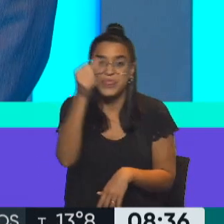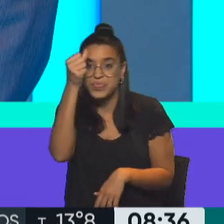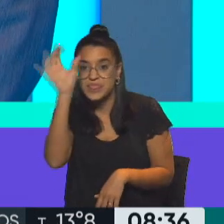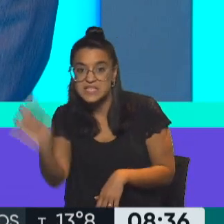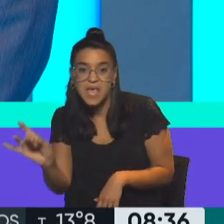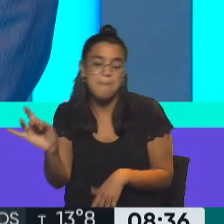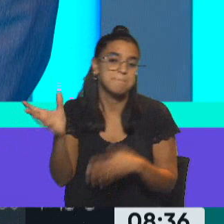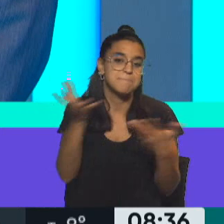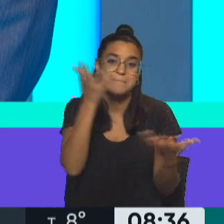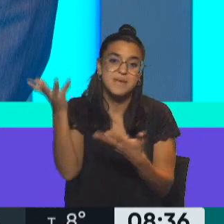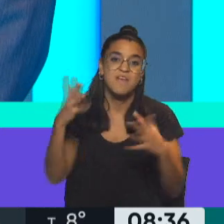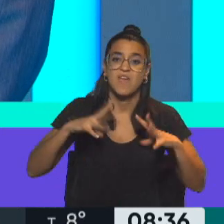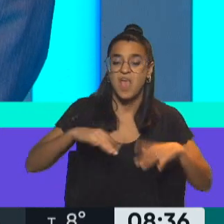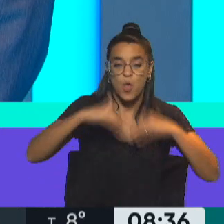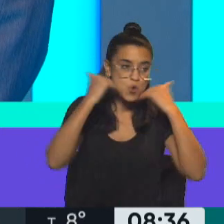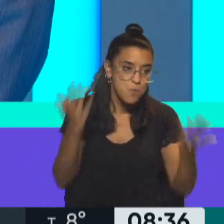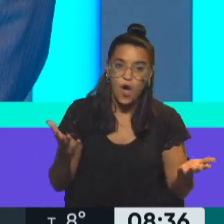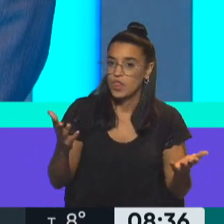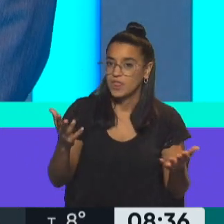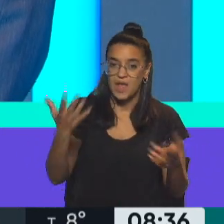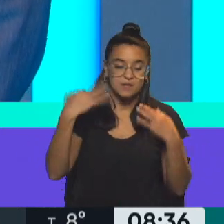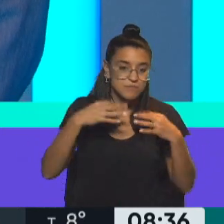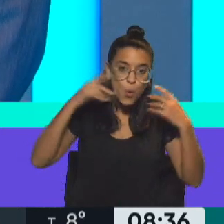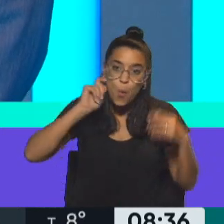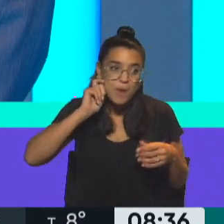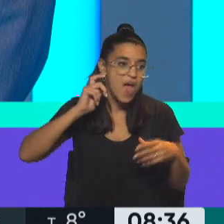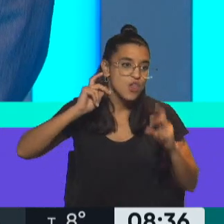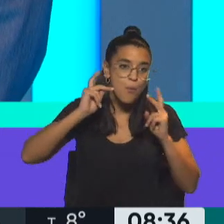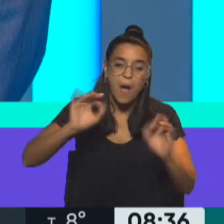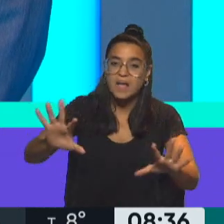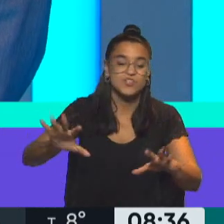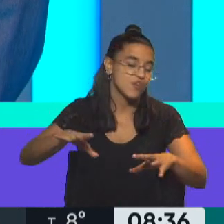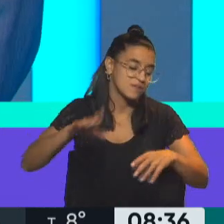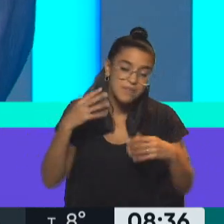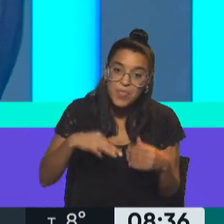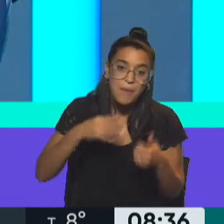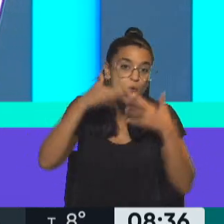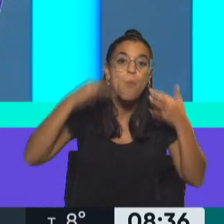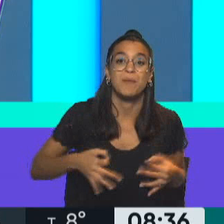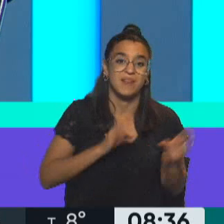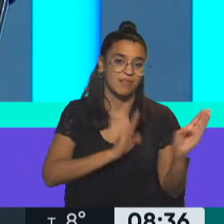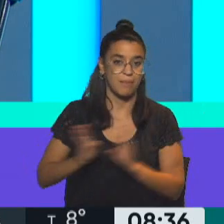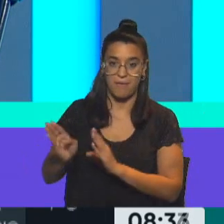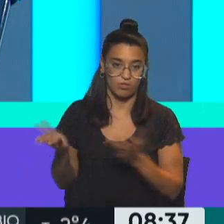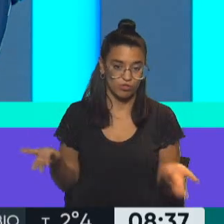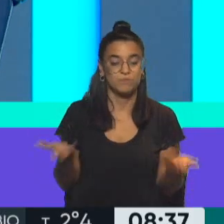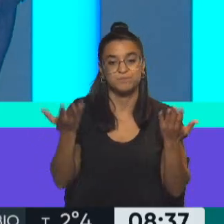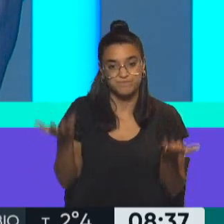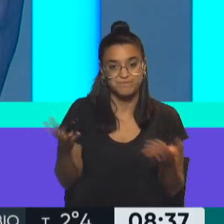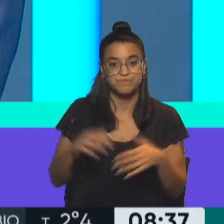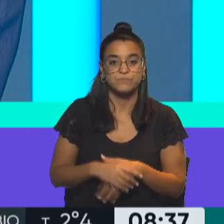sabe de este feriado ni mi cumpleaños ni vacaciones ni nada entonces y además evidentemente